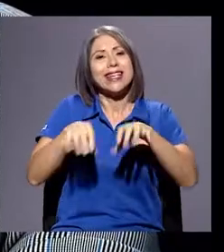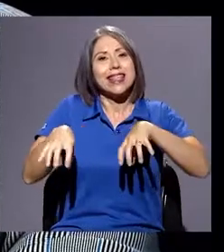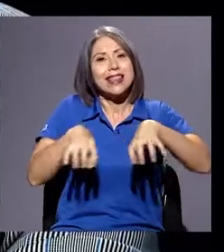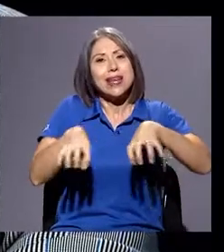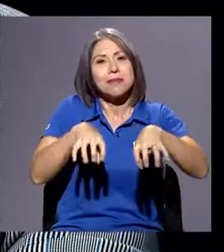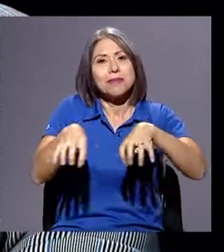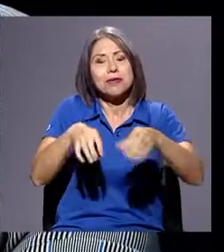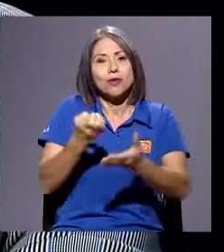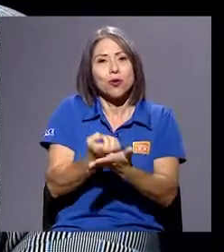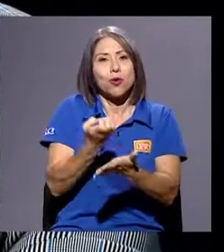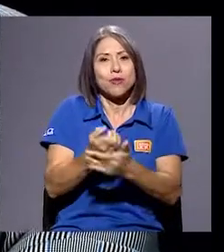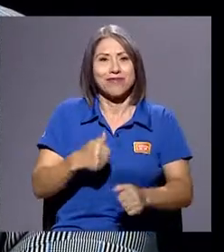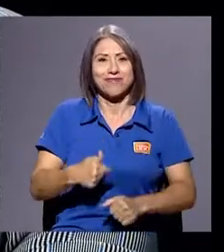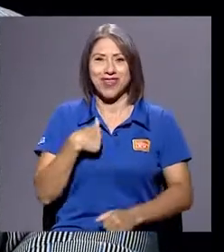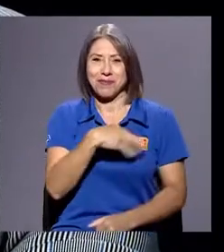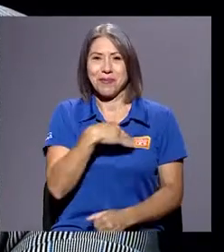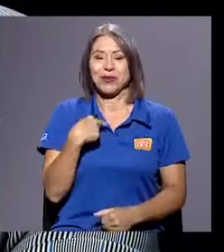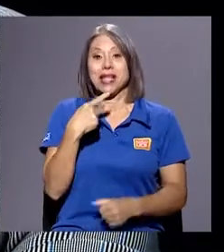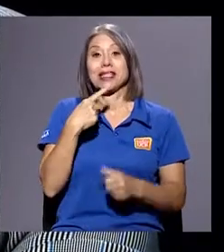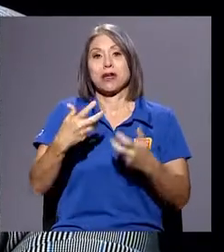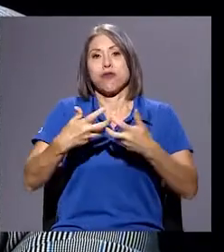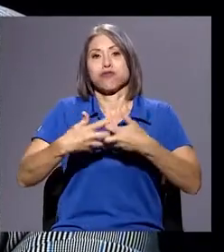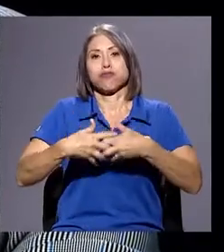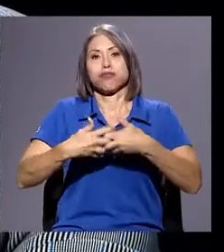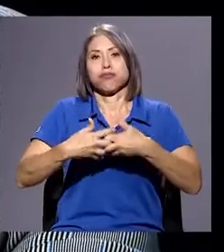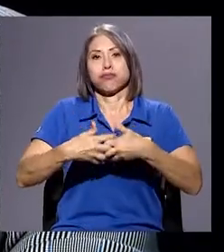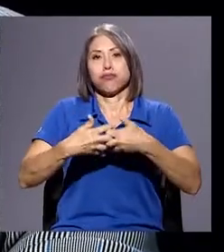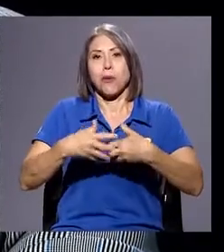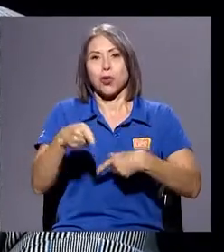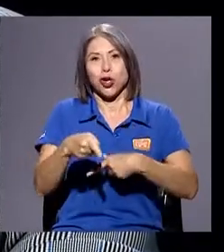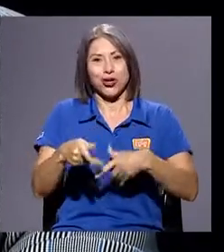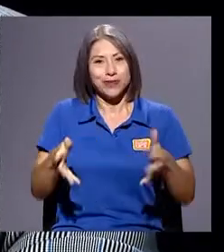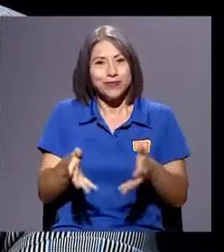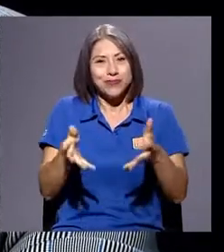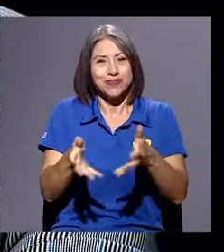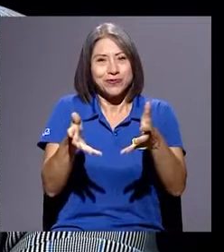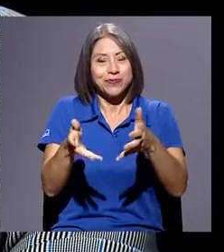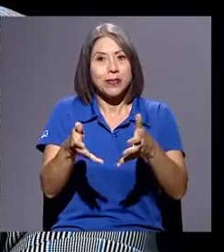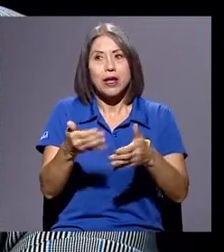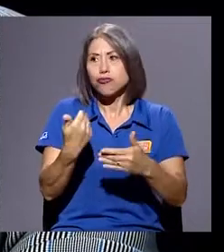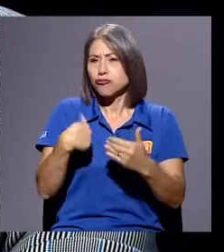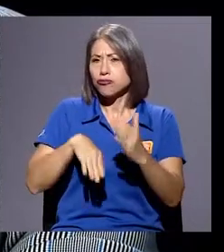sigue siendo, como me gusta decirlo, el motor. Tuvimos un crecimiento